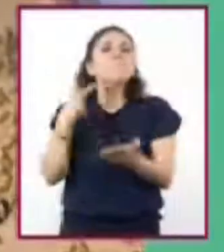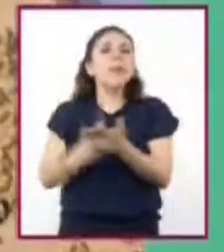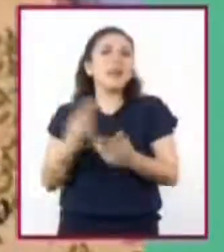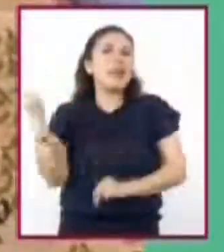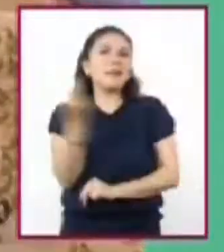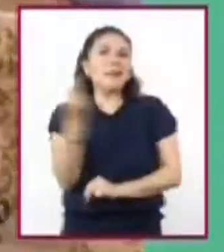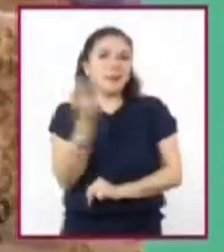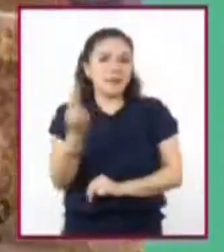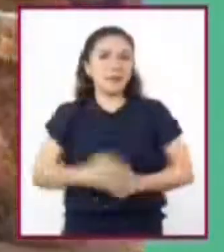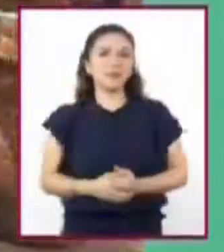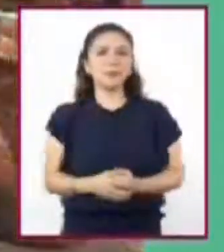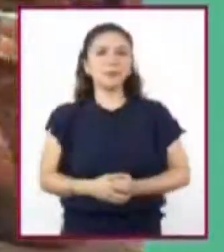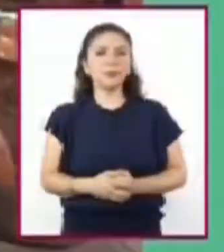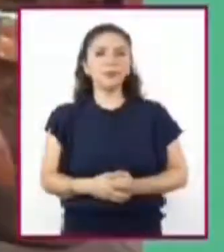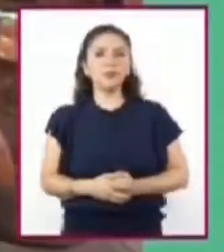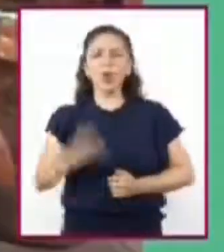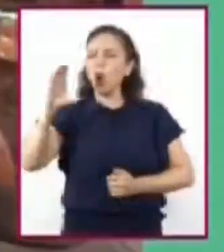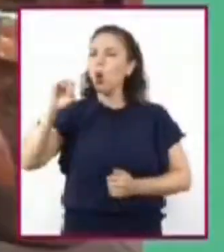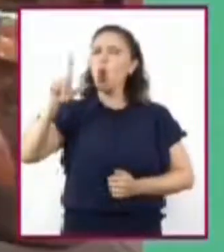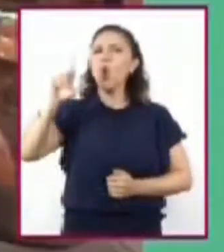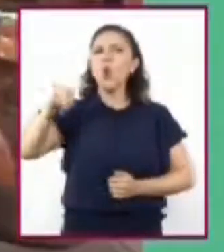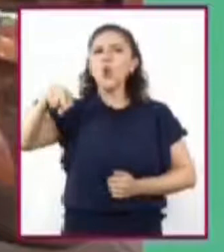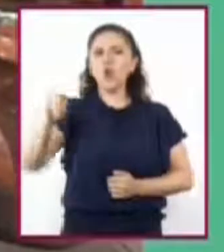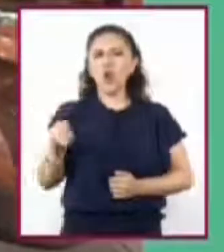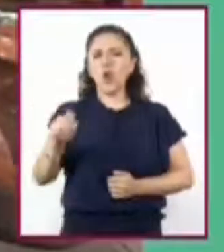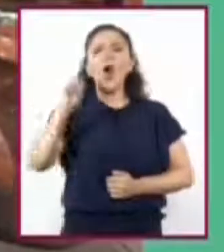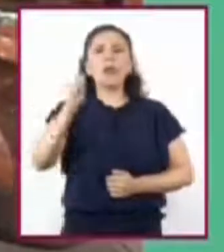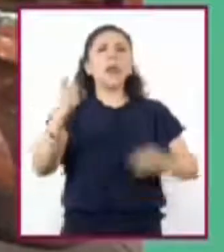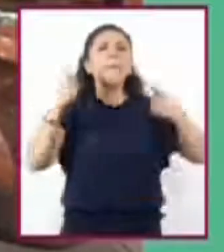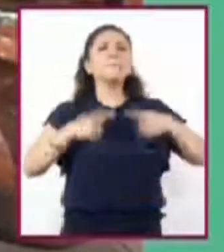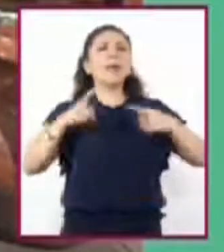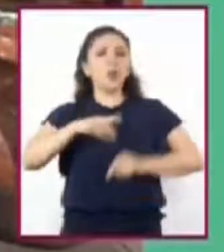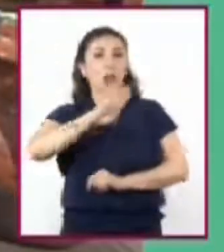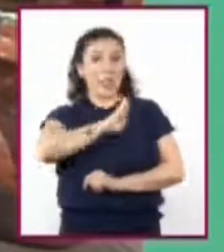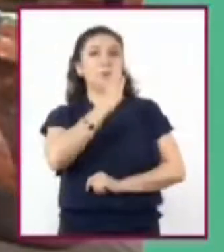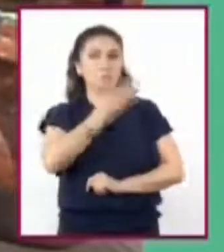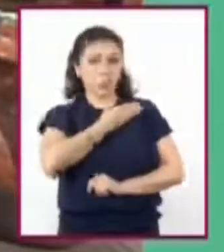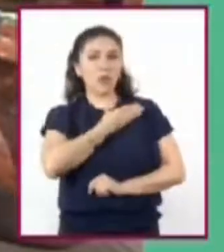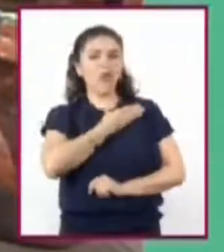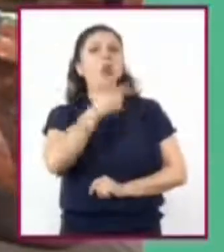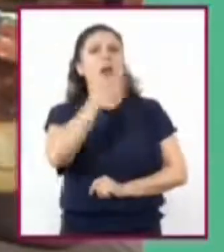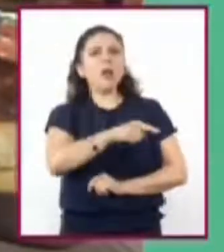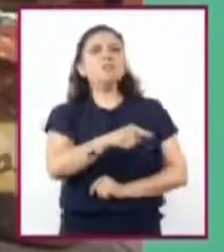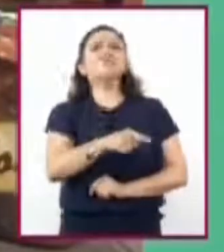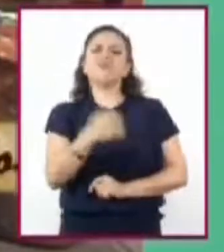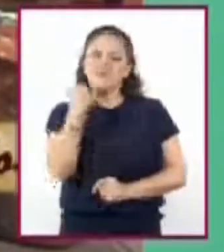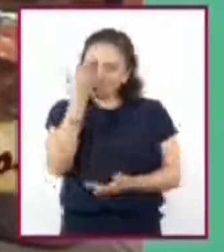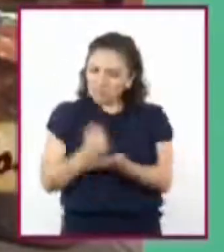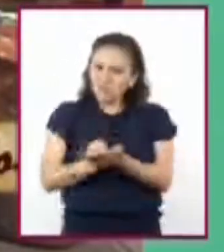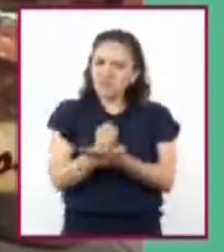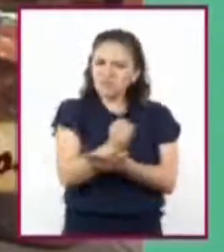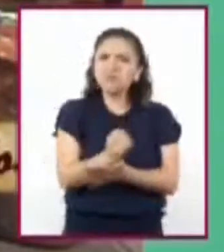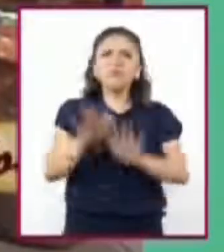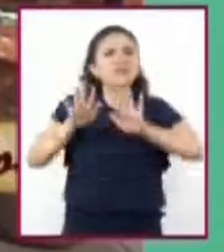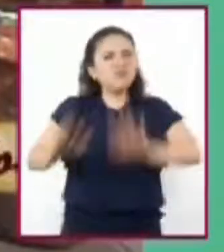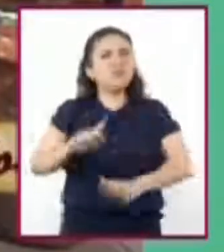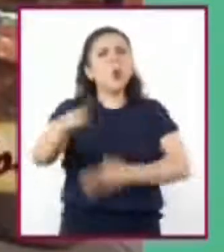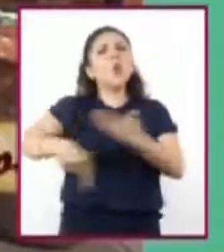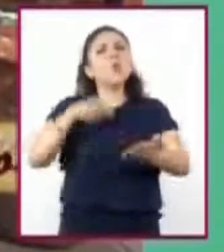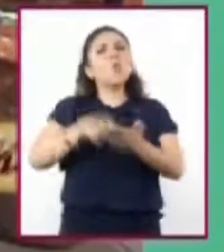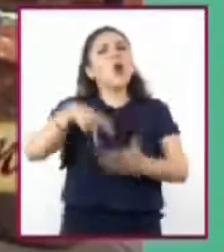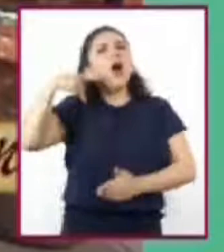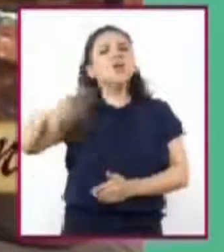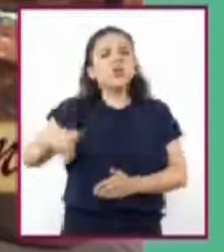minería. El colono es el español en este caso, que va decidido a quedarse, a establecerse en un